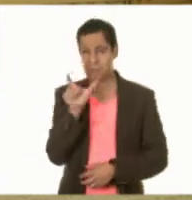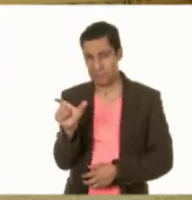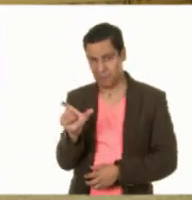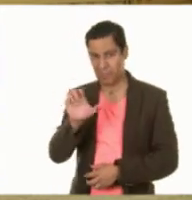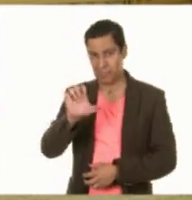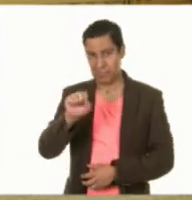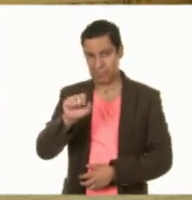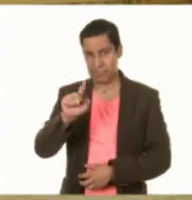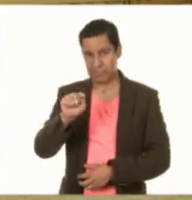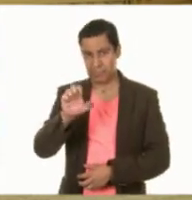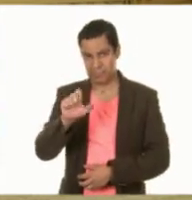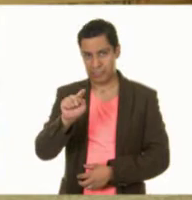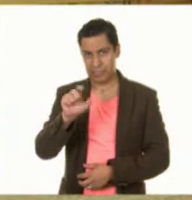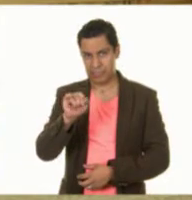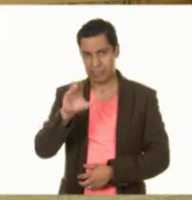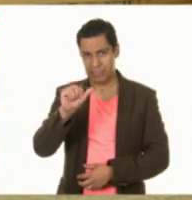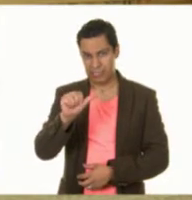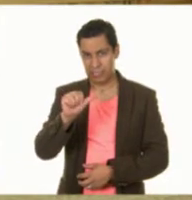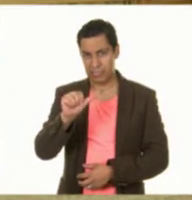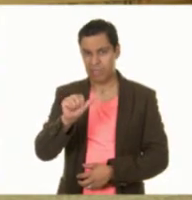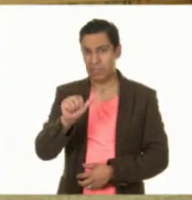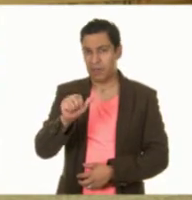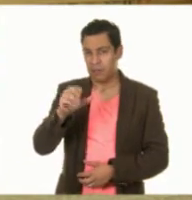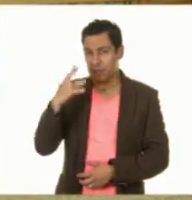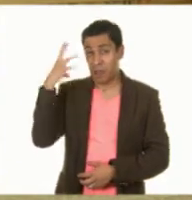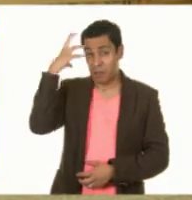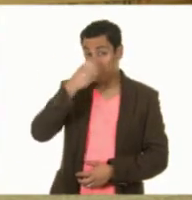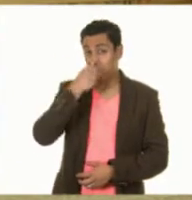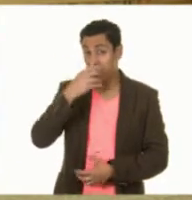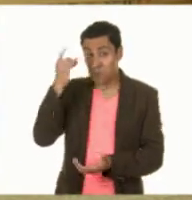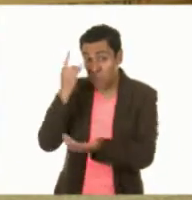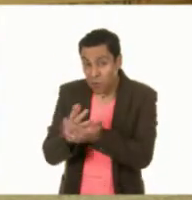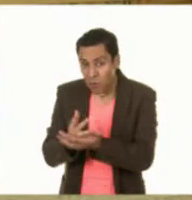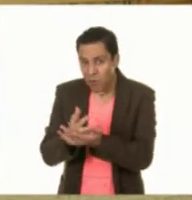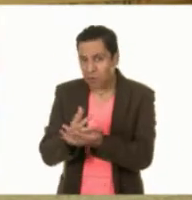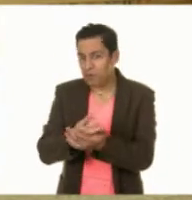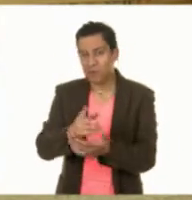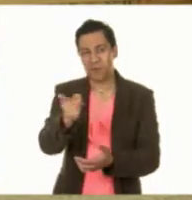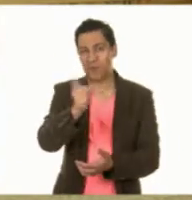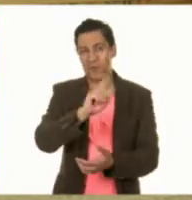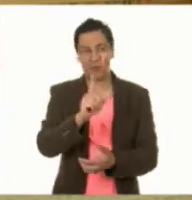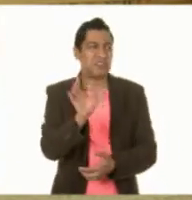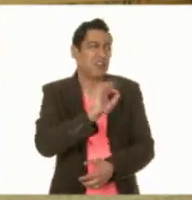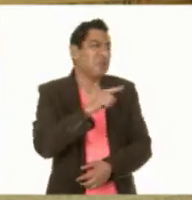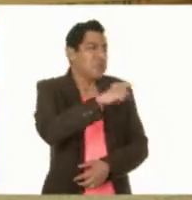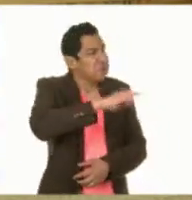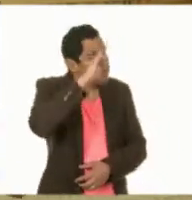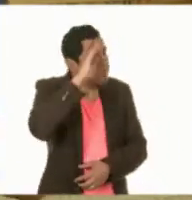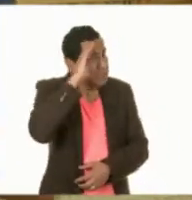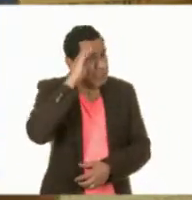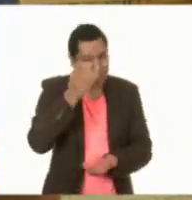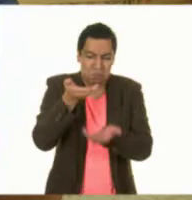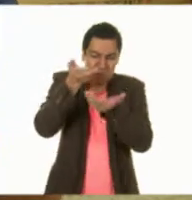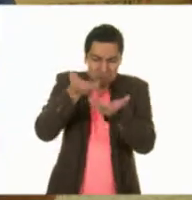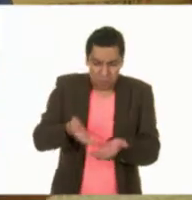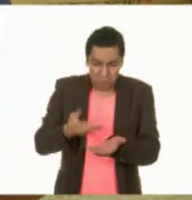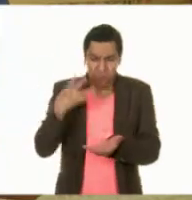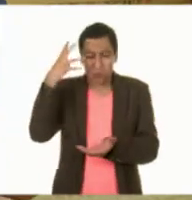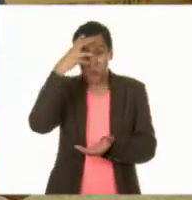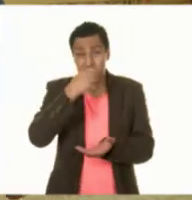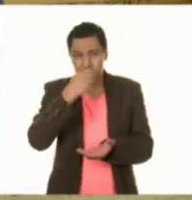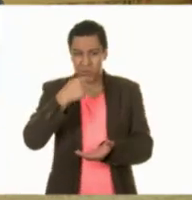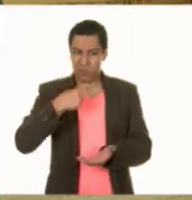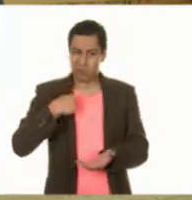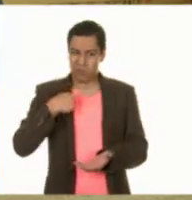está relacionada con lo que creemos que es bello. Es más, lo que para ti puede ser bonito, tal vez para mí no lo sea.